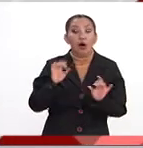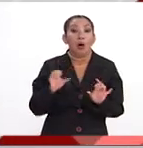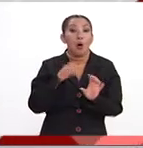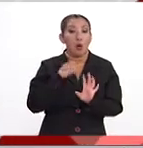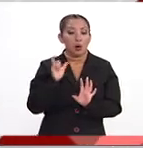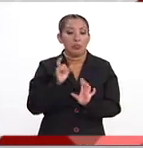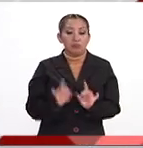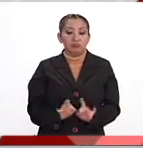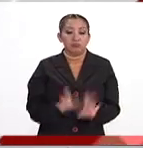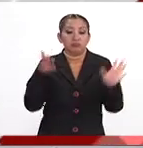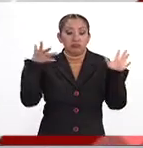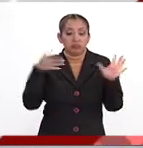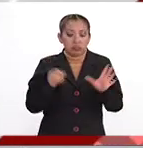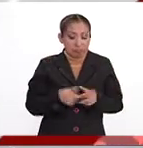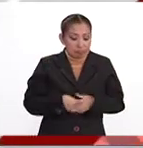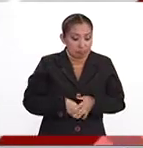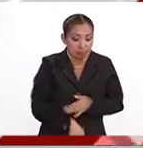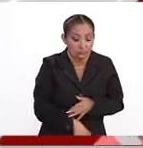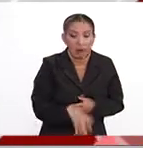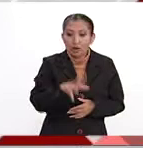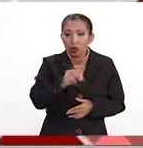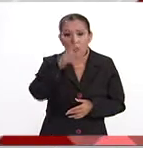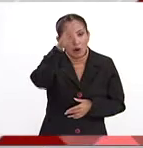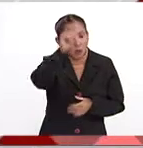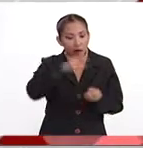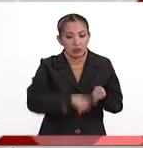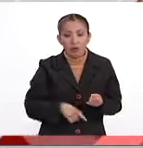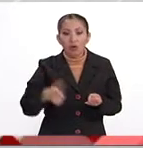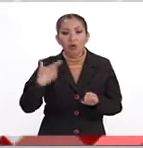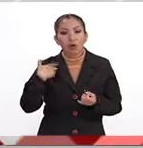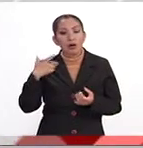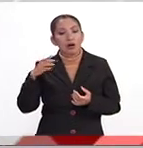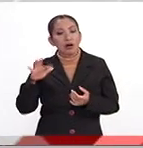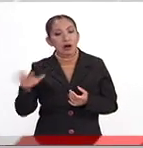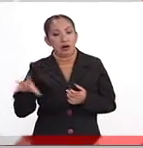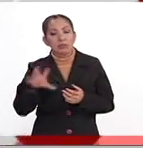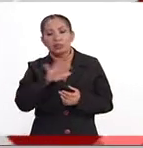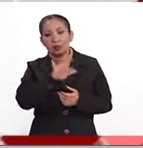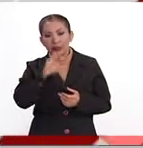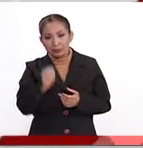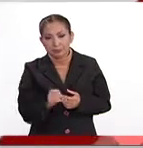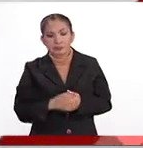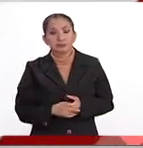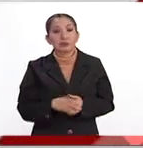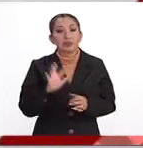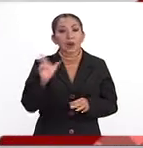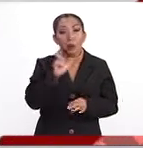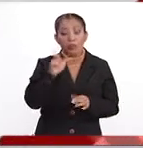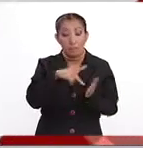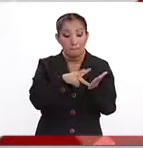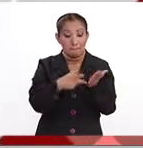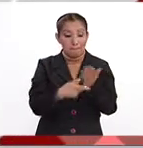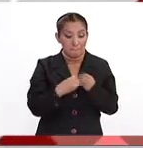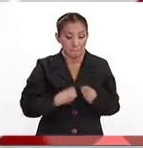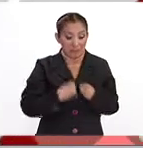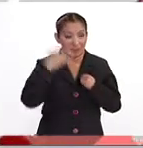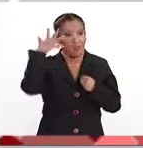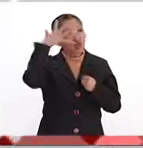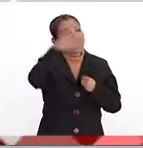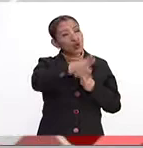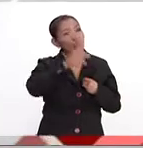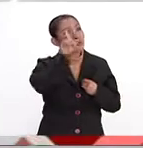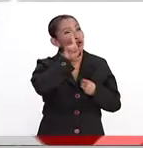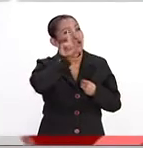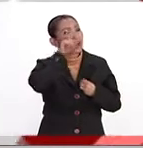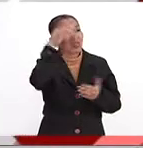imprudencial, tenemos 52 en desacuerdo, más 7 muy en desacuerdo, suma 59. Cuando los proyectos de vida y desarrollo de